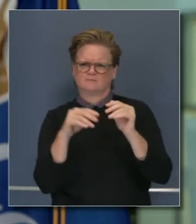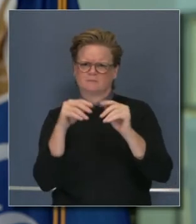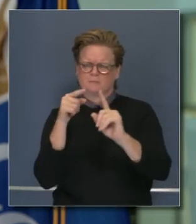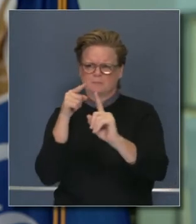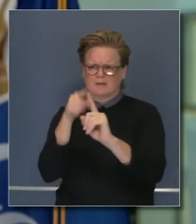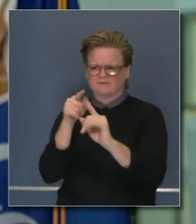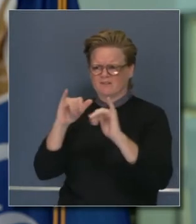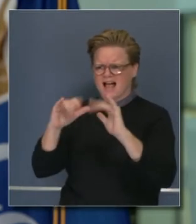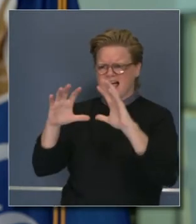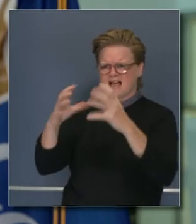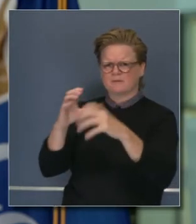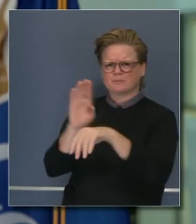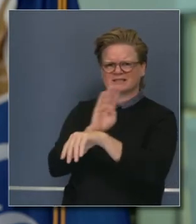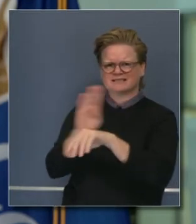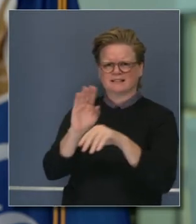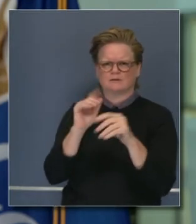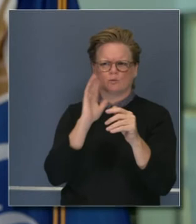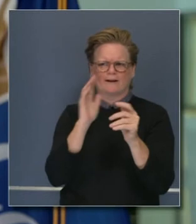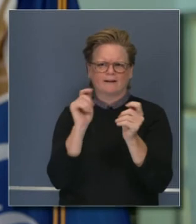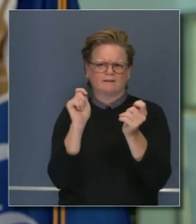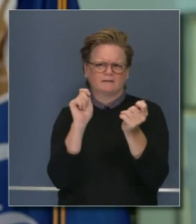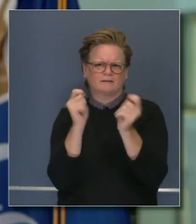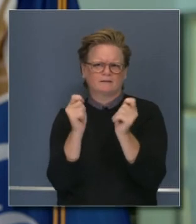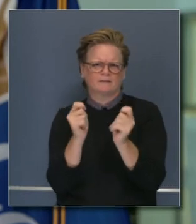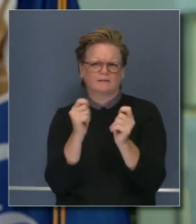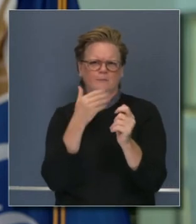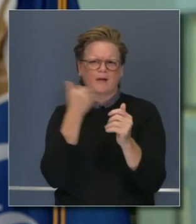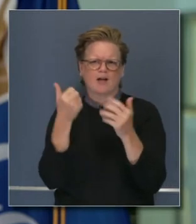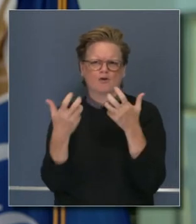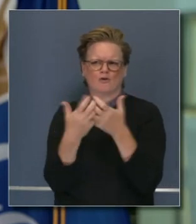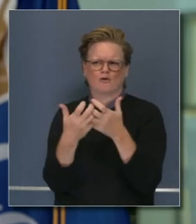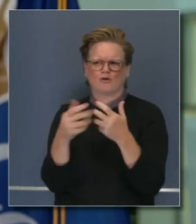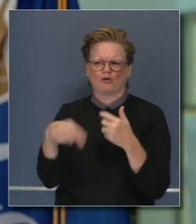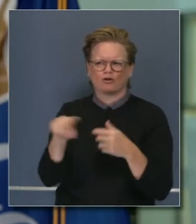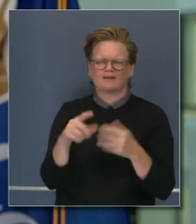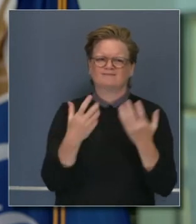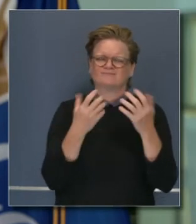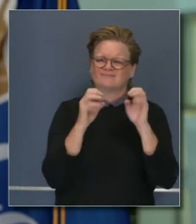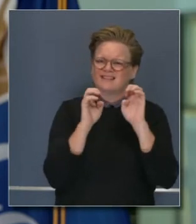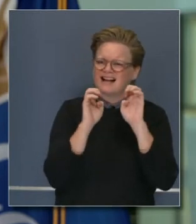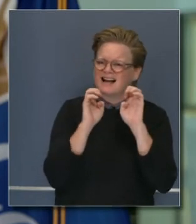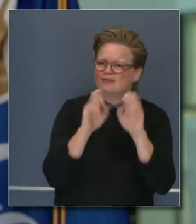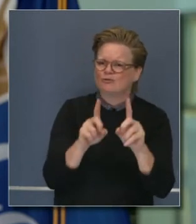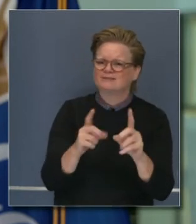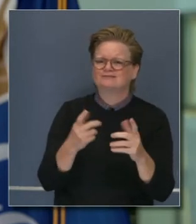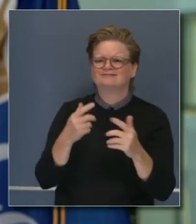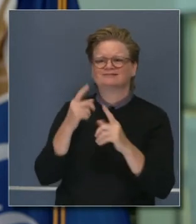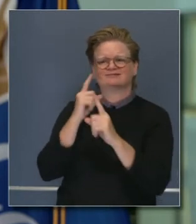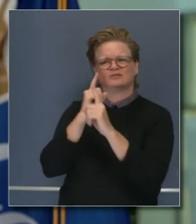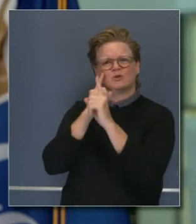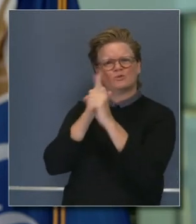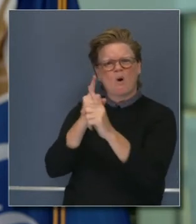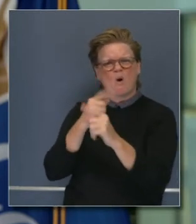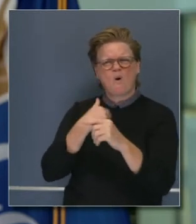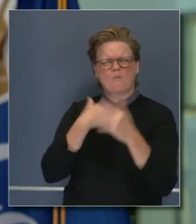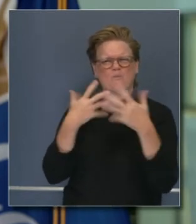agencias sean más agresivas, educando y no solo aplicando la ley para imponer multas.